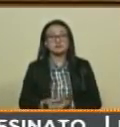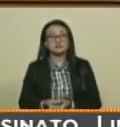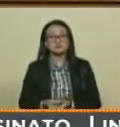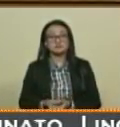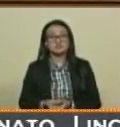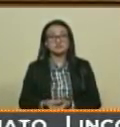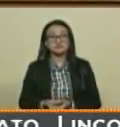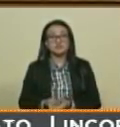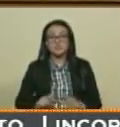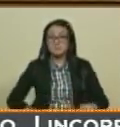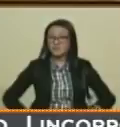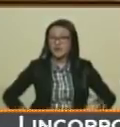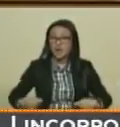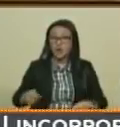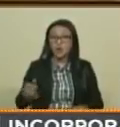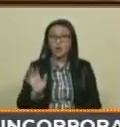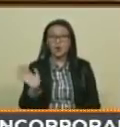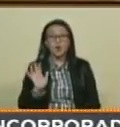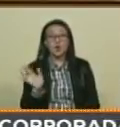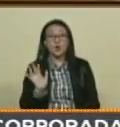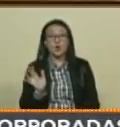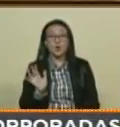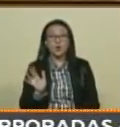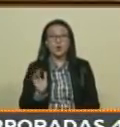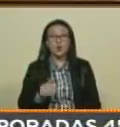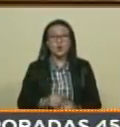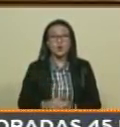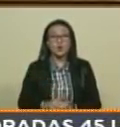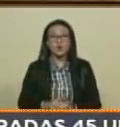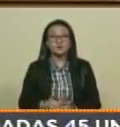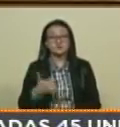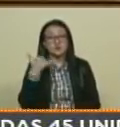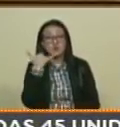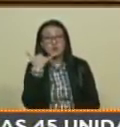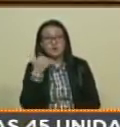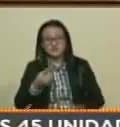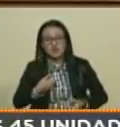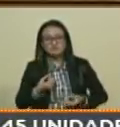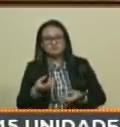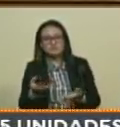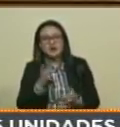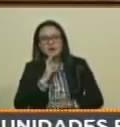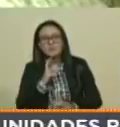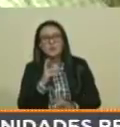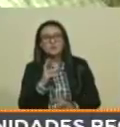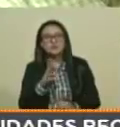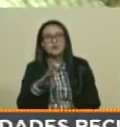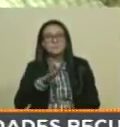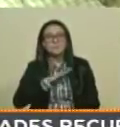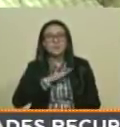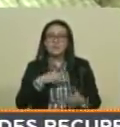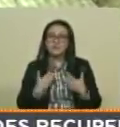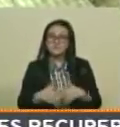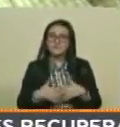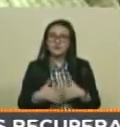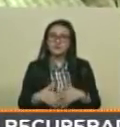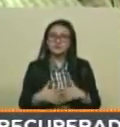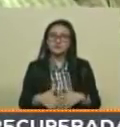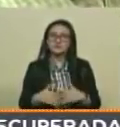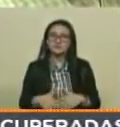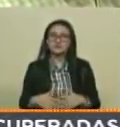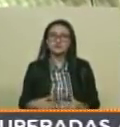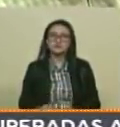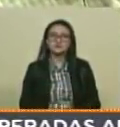no un pantalón, doctor Escarrano, un celular, no, la propia empresa,